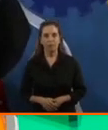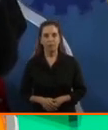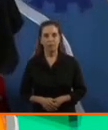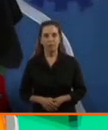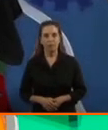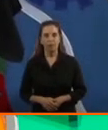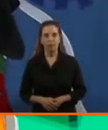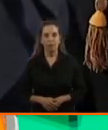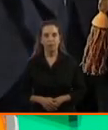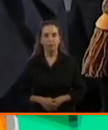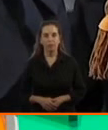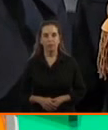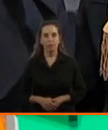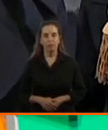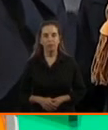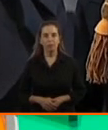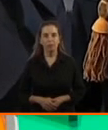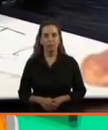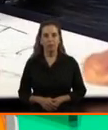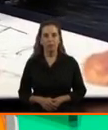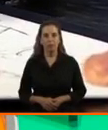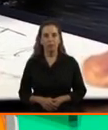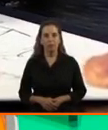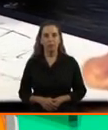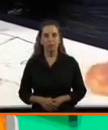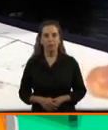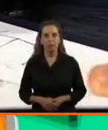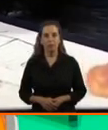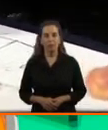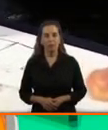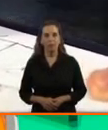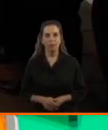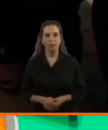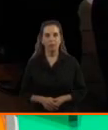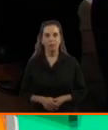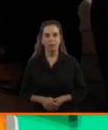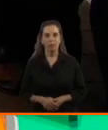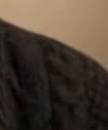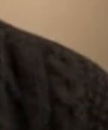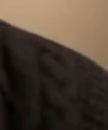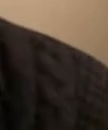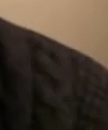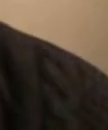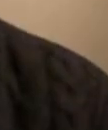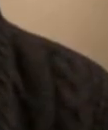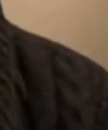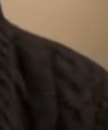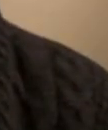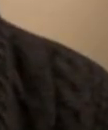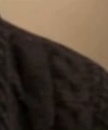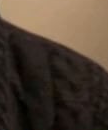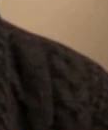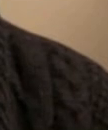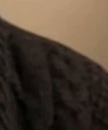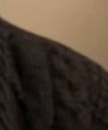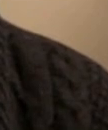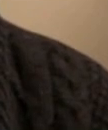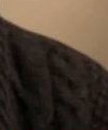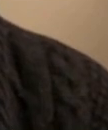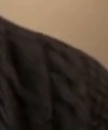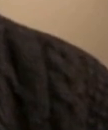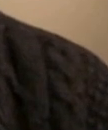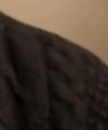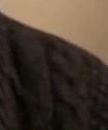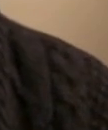de conceptos ahí que están un poco mezclados con lo que es la estructura de Es la decir, ley con la formal de narrativa de Argentina, Milei, como cualquier ¿no? país de